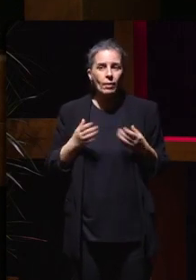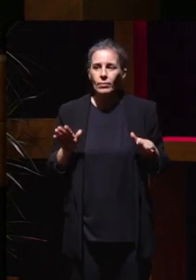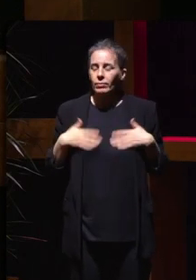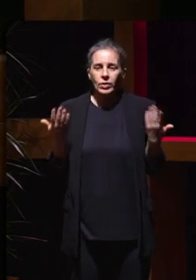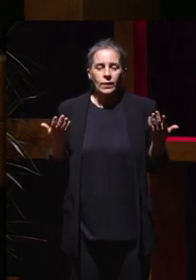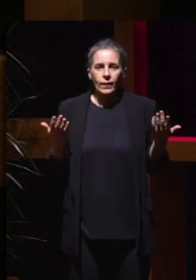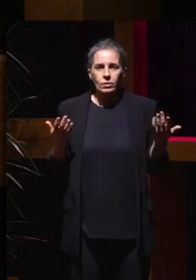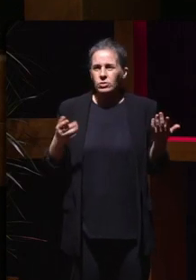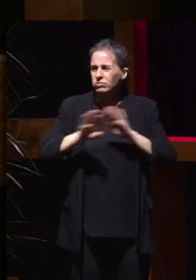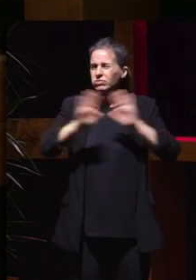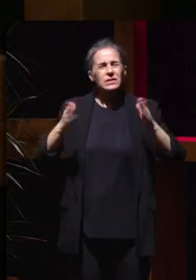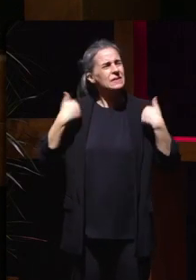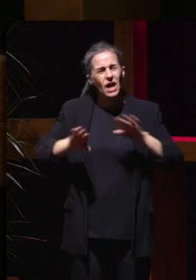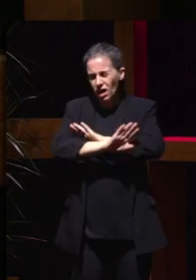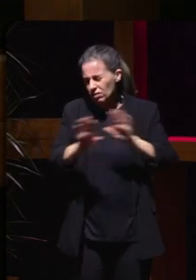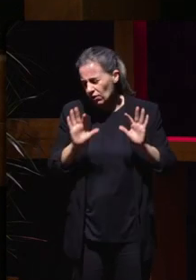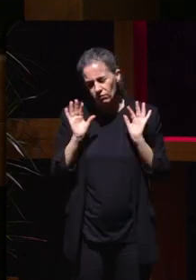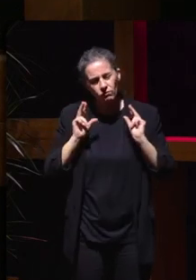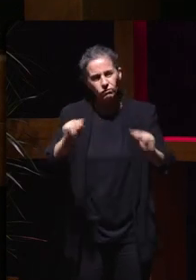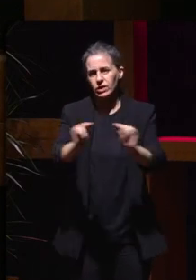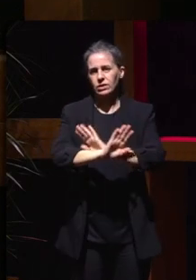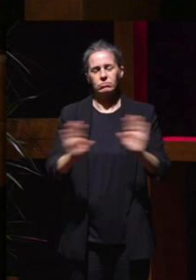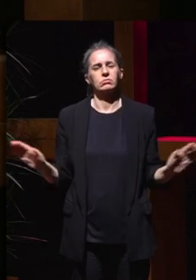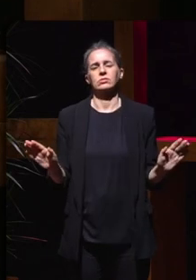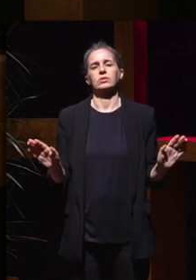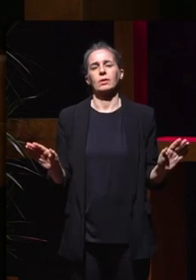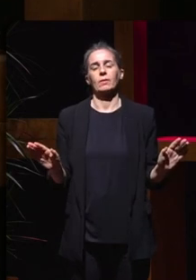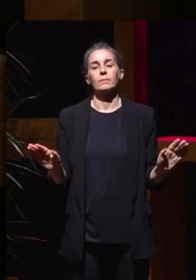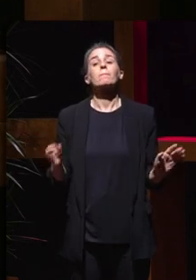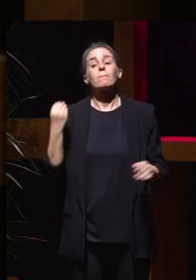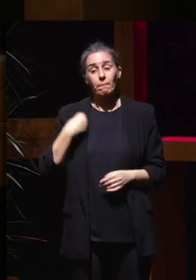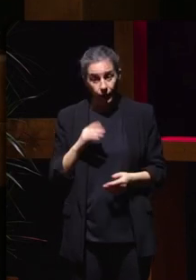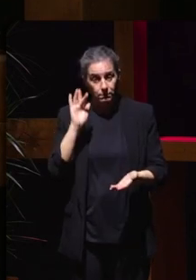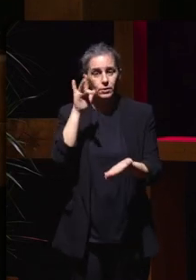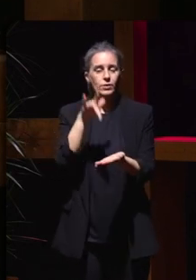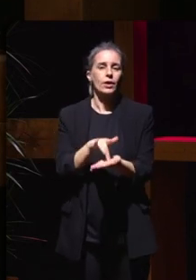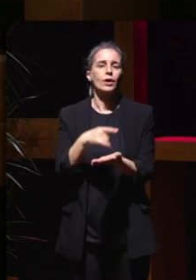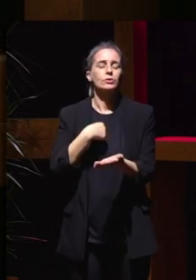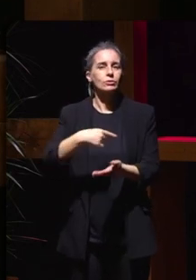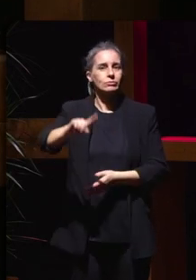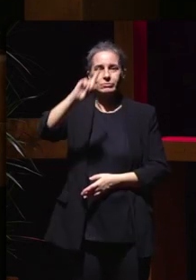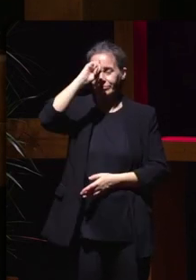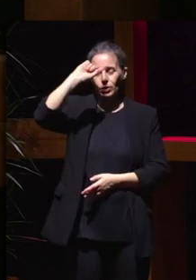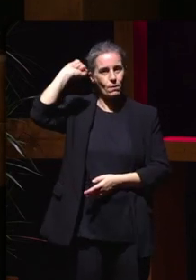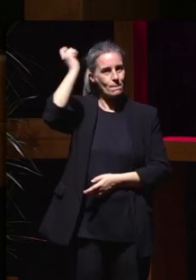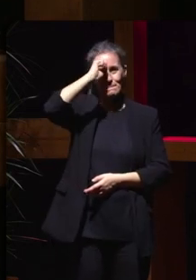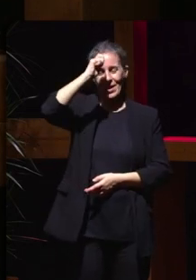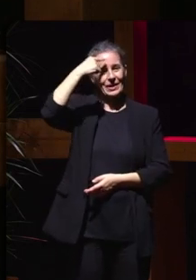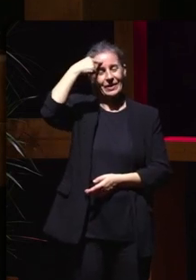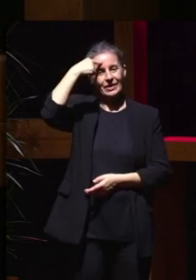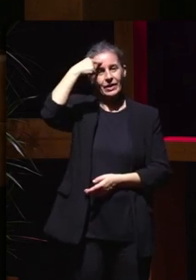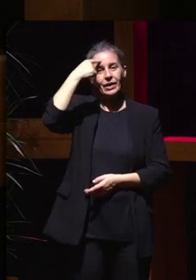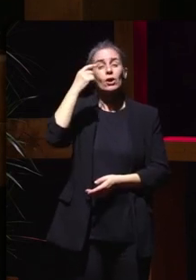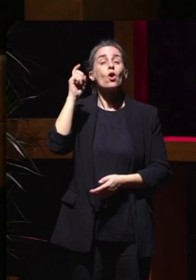dices hasta aquí chico hasta aquí pues ese día él membrano siempre era un día de